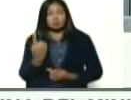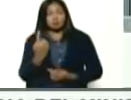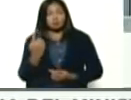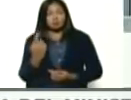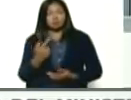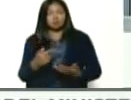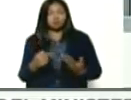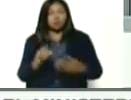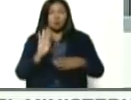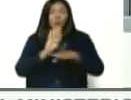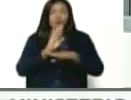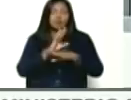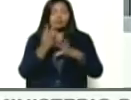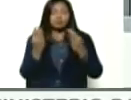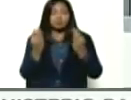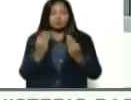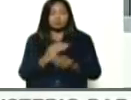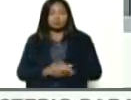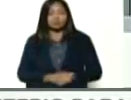cuídate